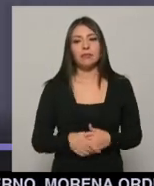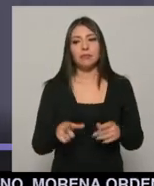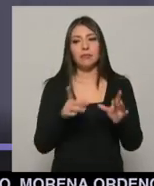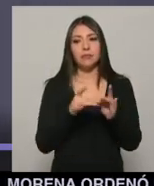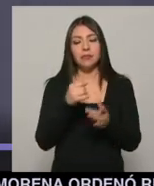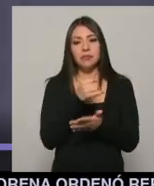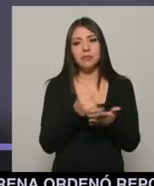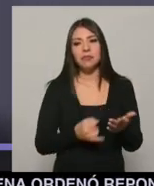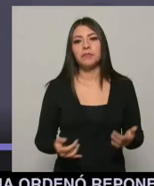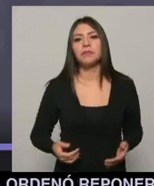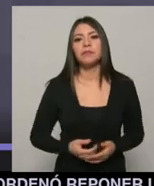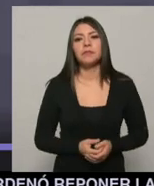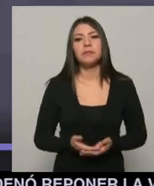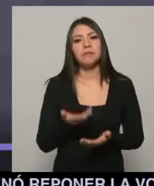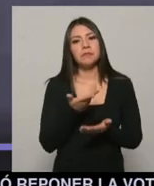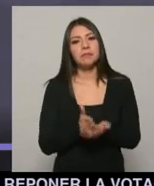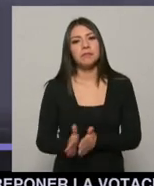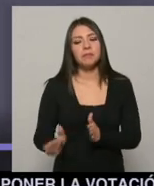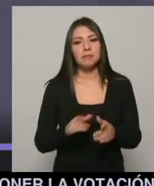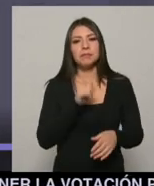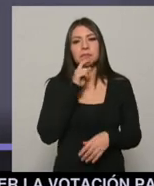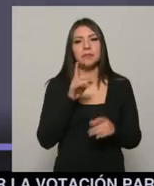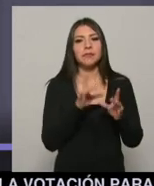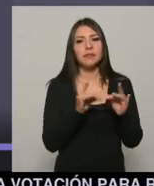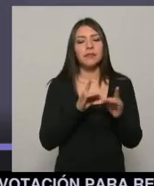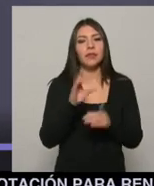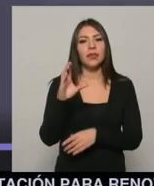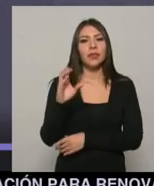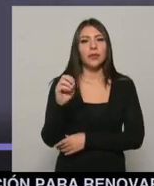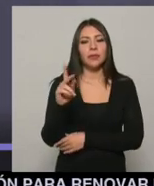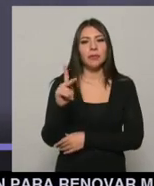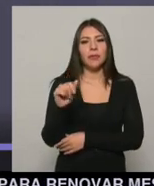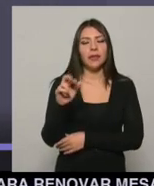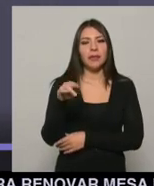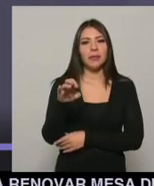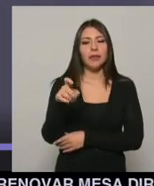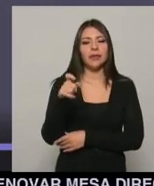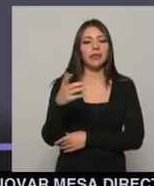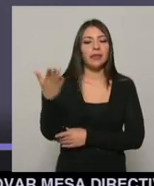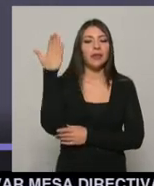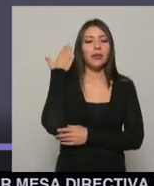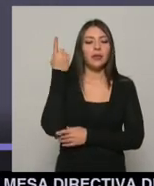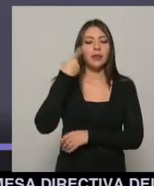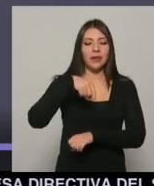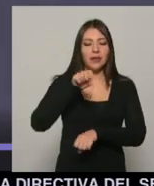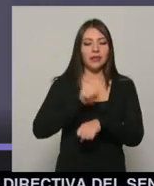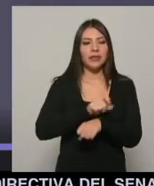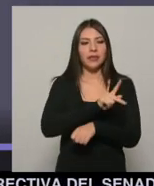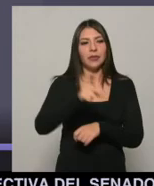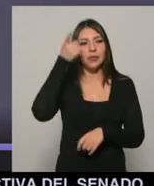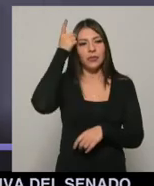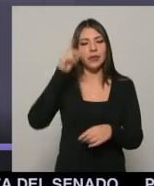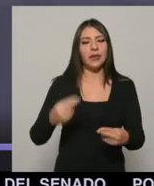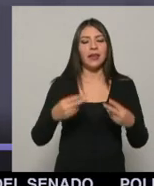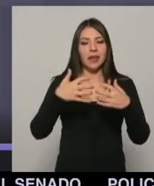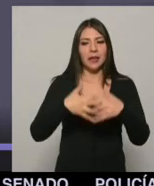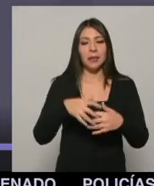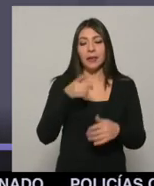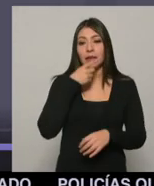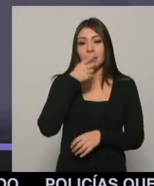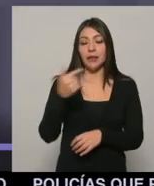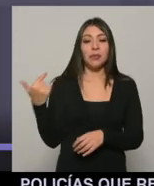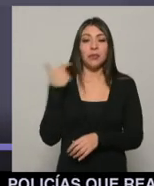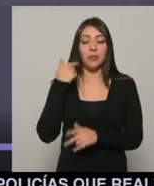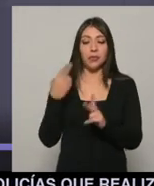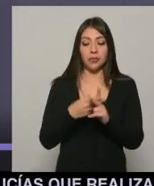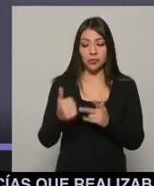informe. Y también lo ha venido sosteniendo, por ejemplo, en la Coparmex. La semana pasada a los empresarios les dijo que el homicidio doloso en la